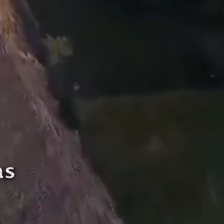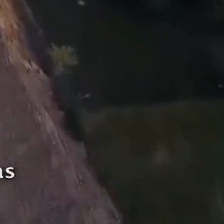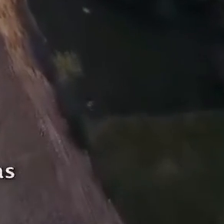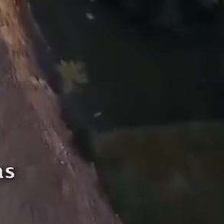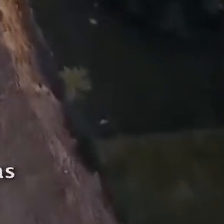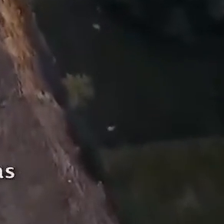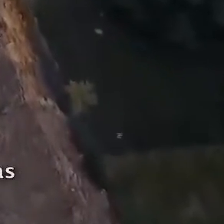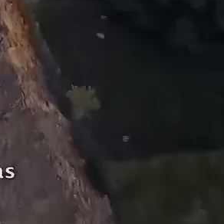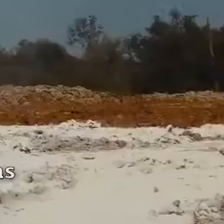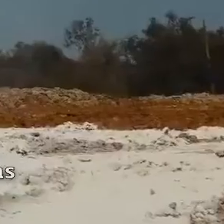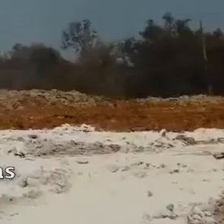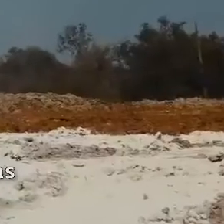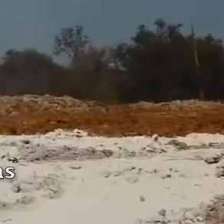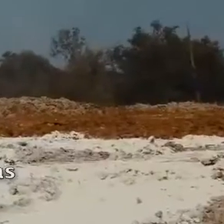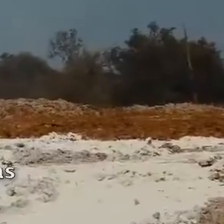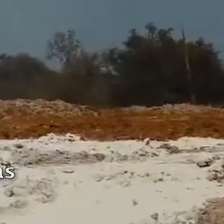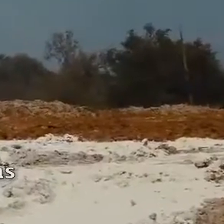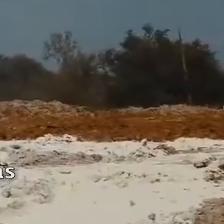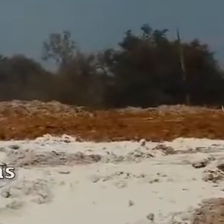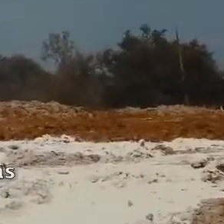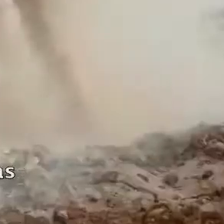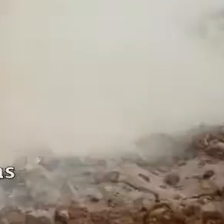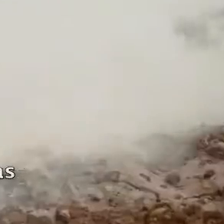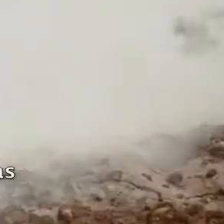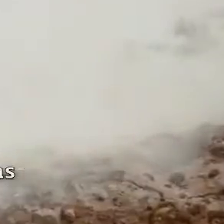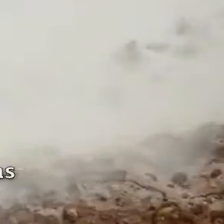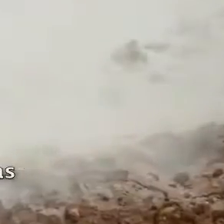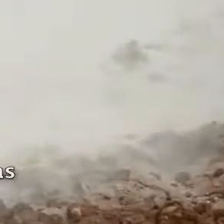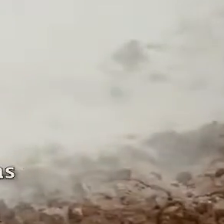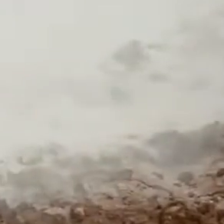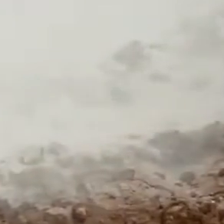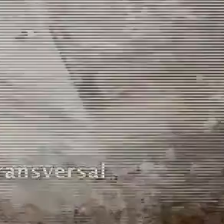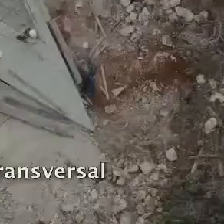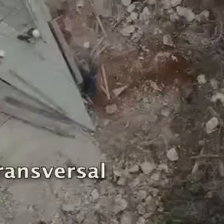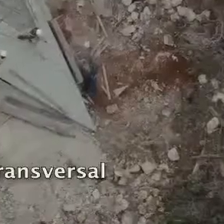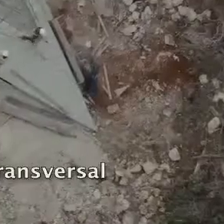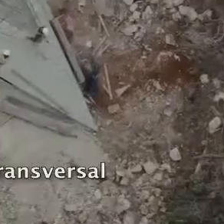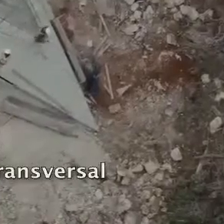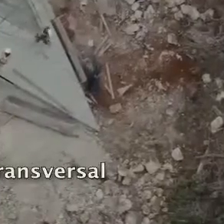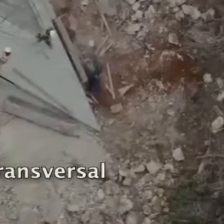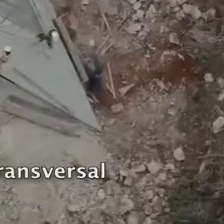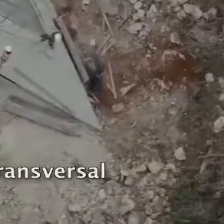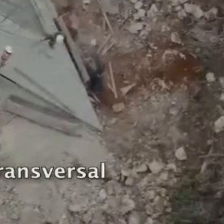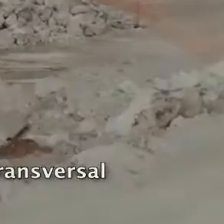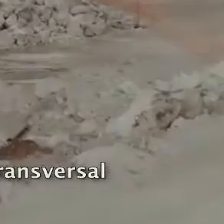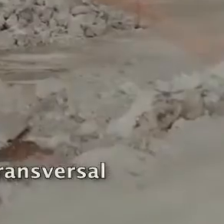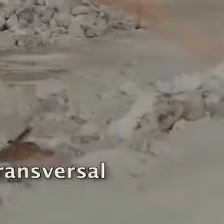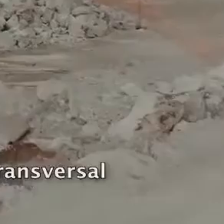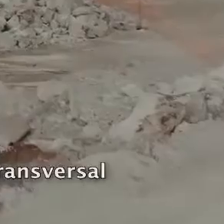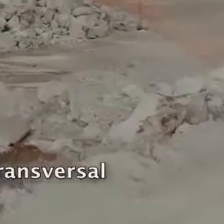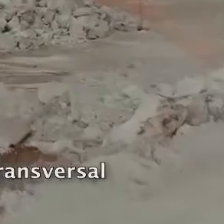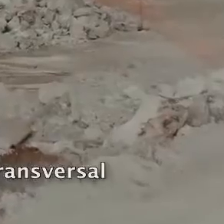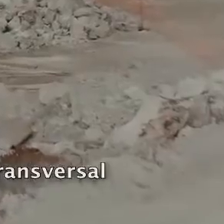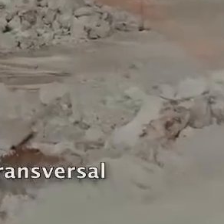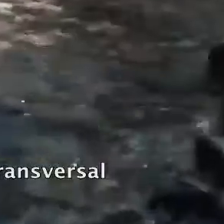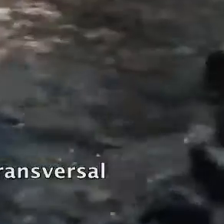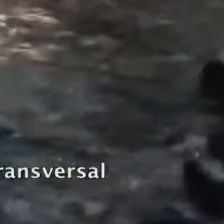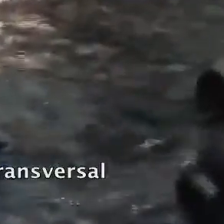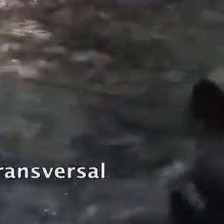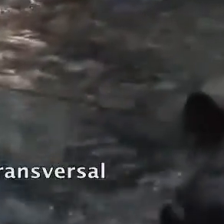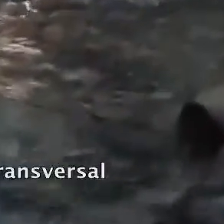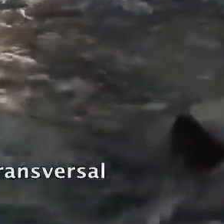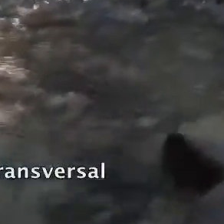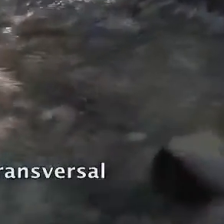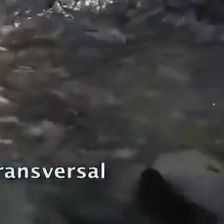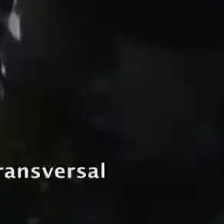trabajos de formación de terracerías, utilizando material estabilizado con cal. Proseguimos con la construcción de obras de drenaje transversal